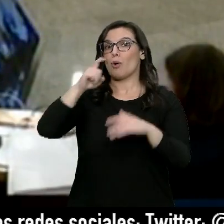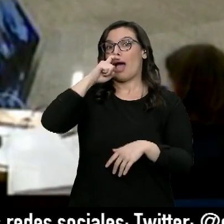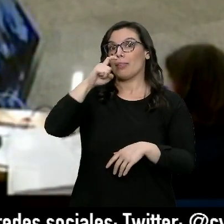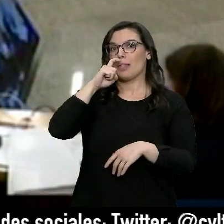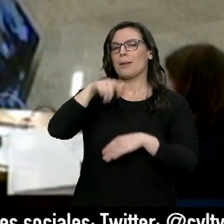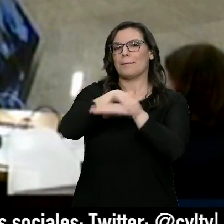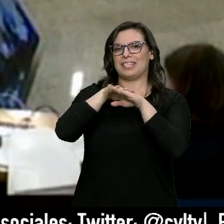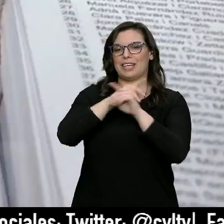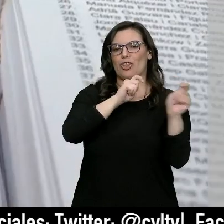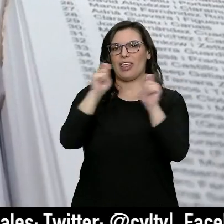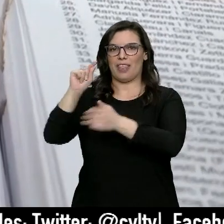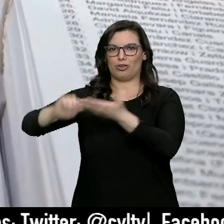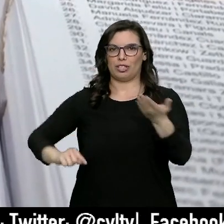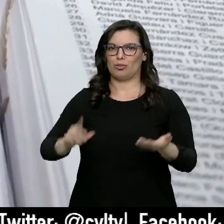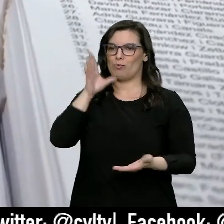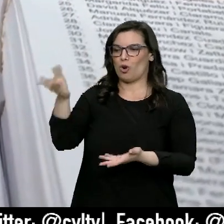Aznar.